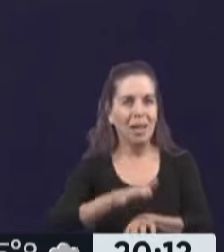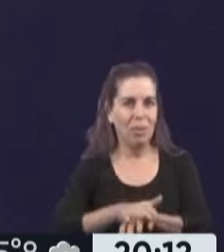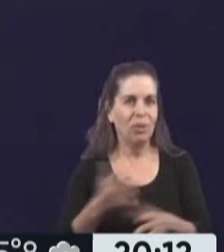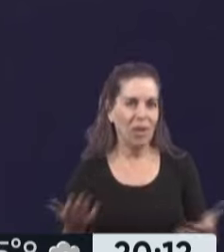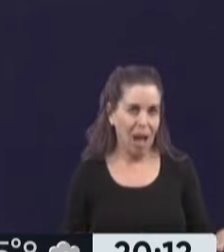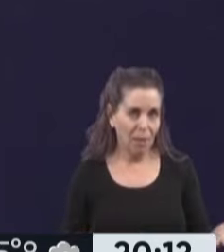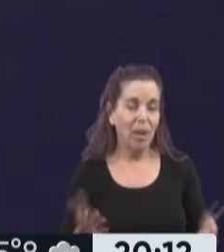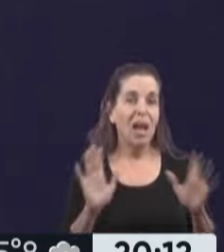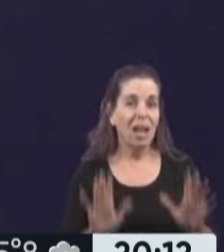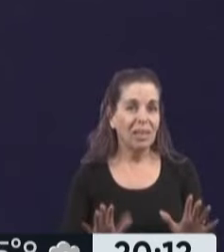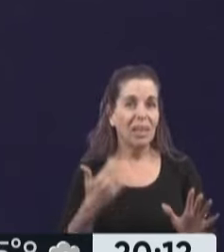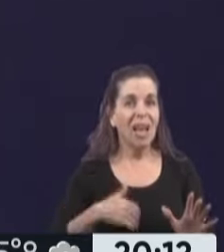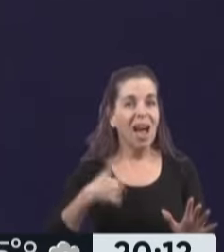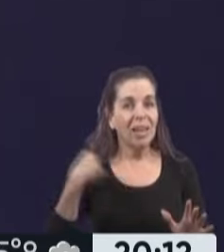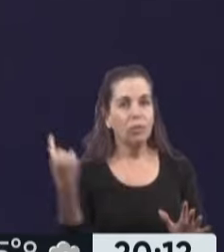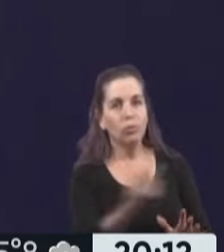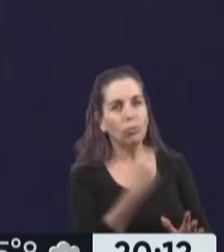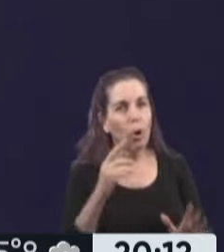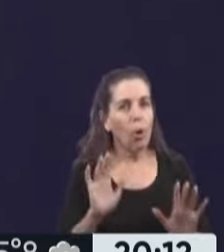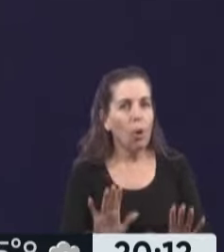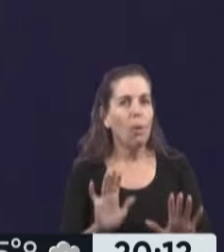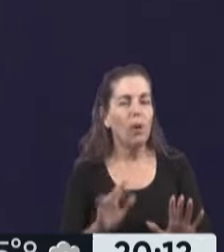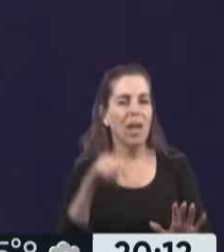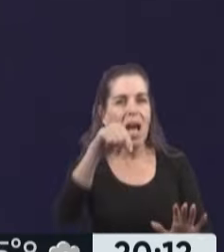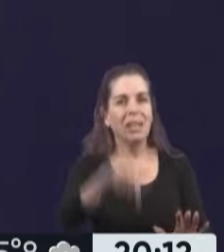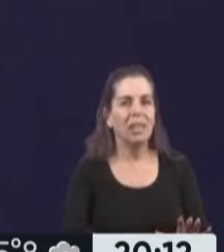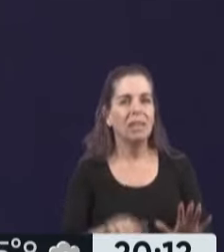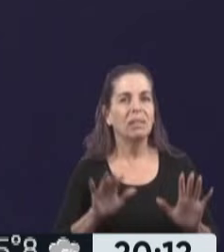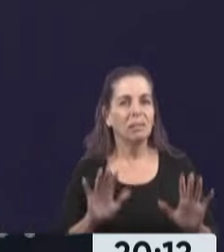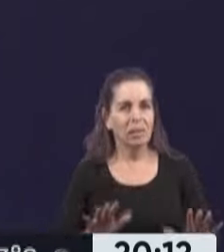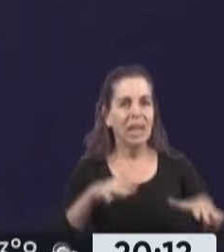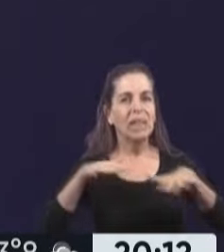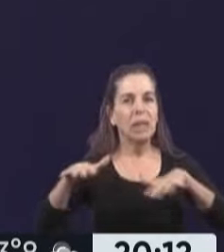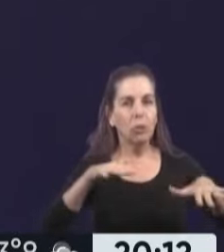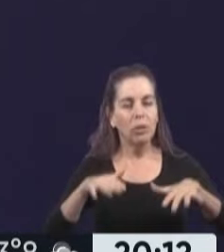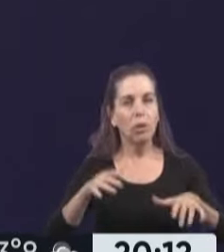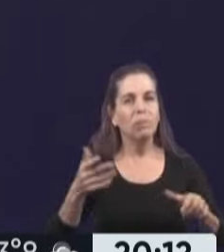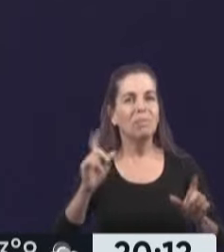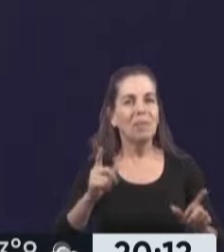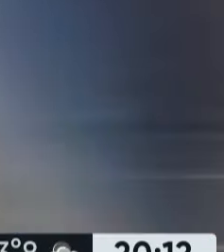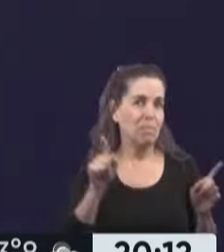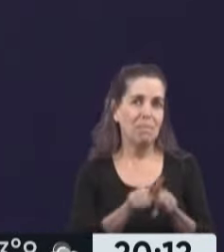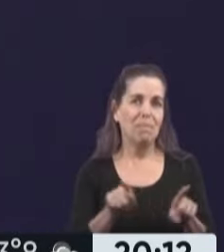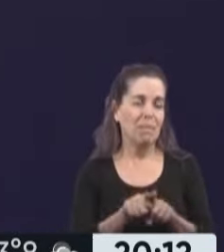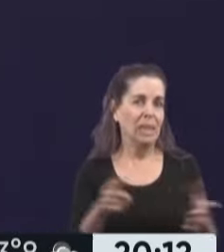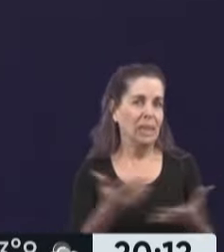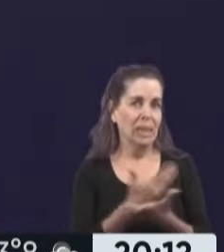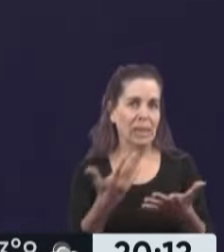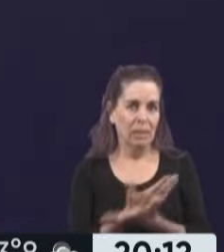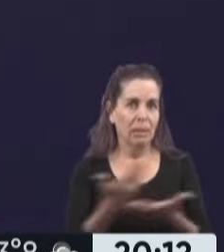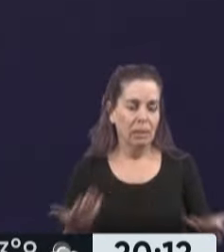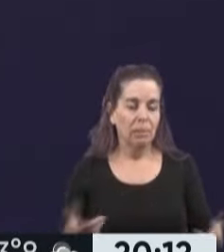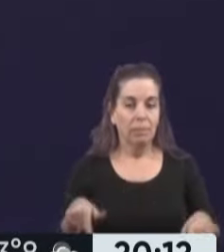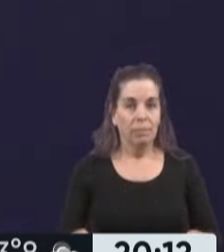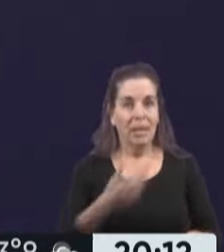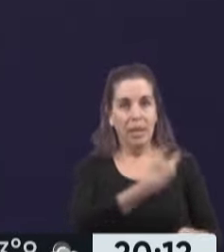argentinos de una manera u otra estamos y por supuesto hemos padecido durante tanto tiempo. Este gobierno vino a